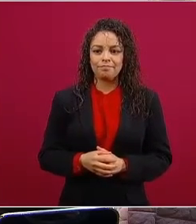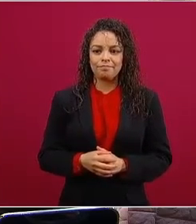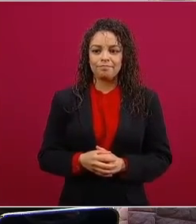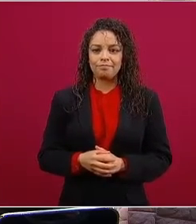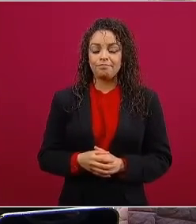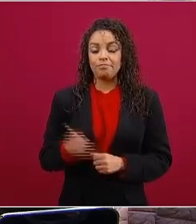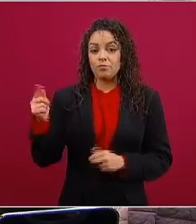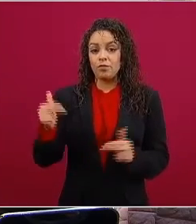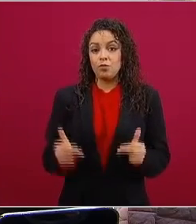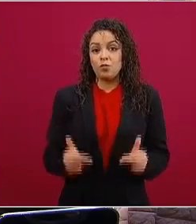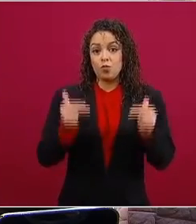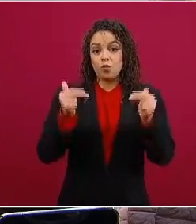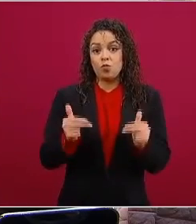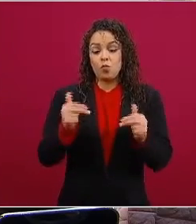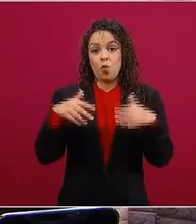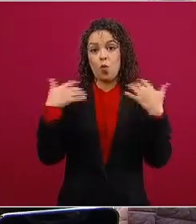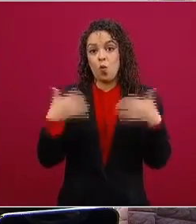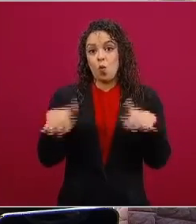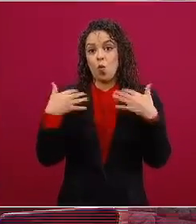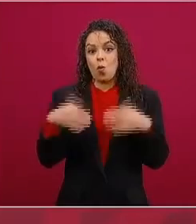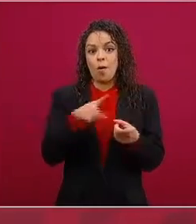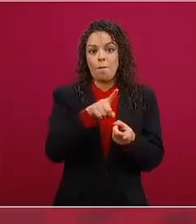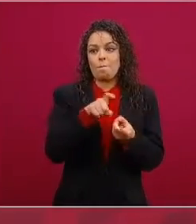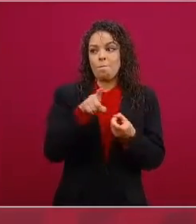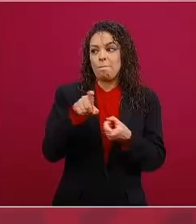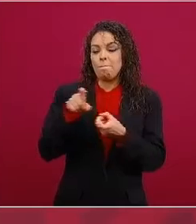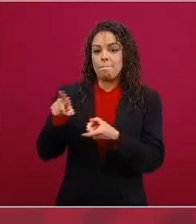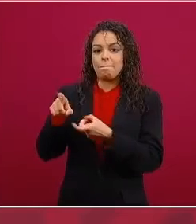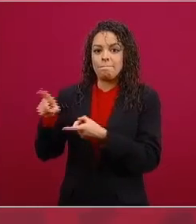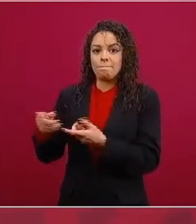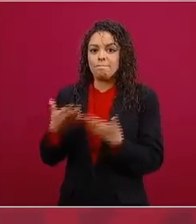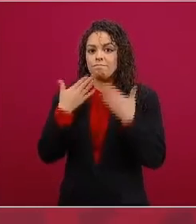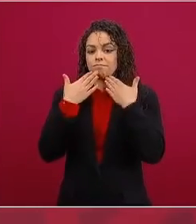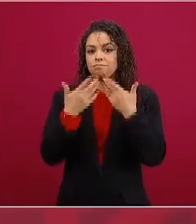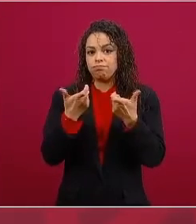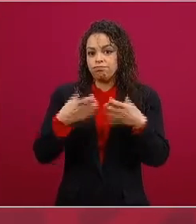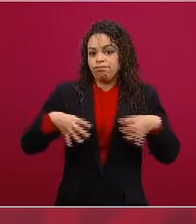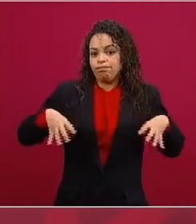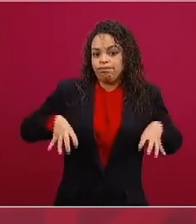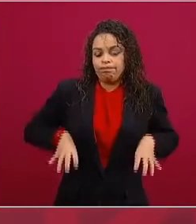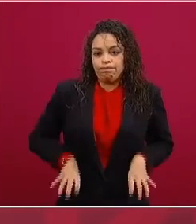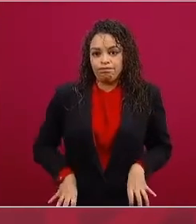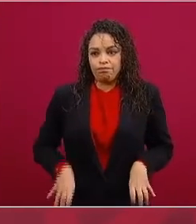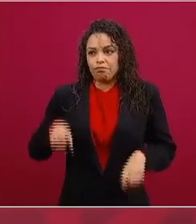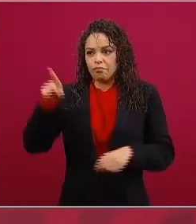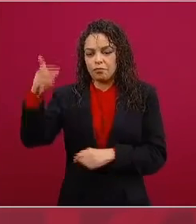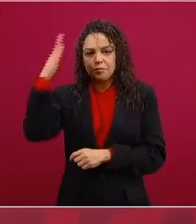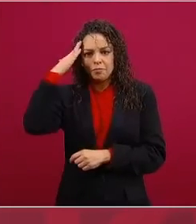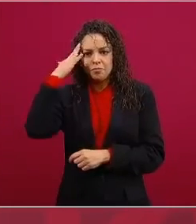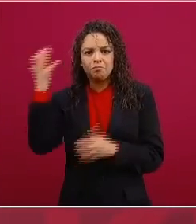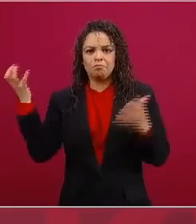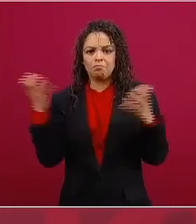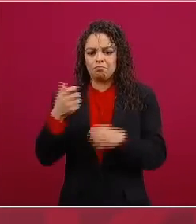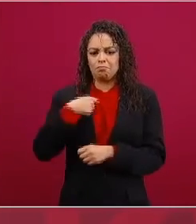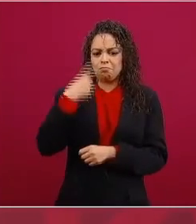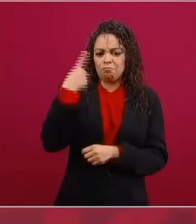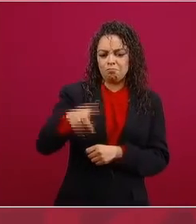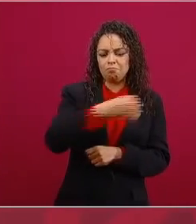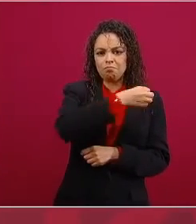jugosos negocios al amparo del poder público, que ellos decidían, ellos mandaban.